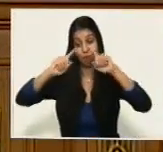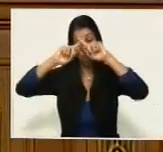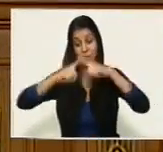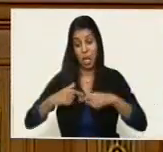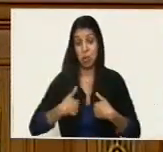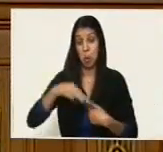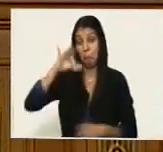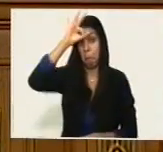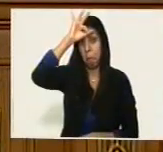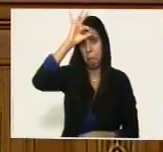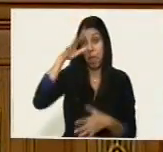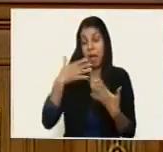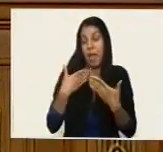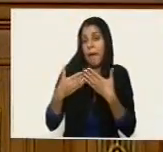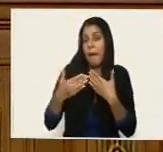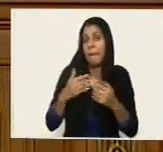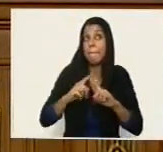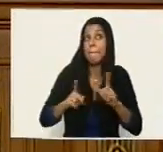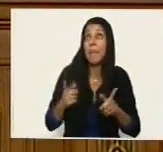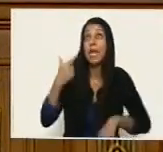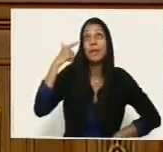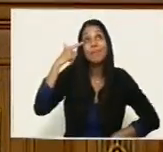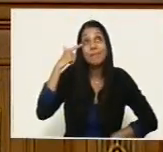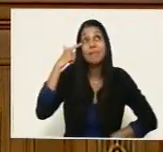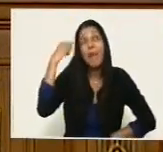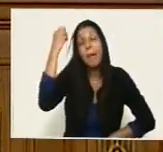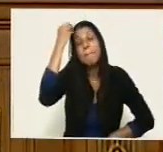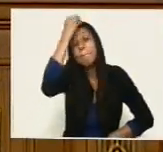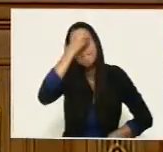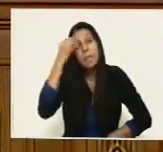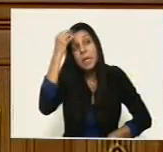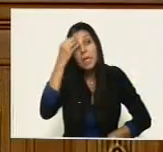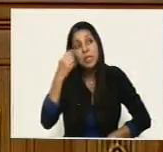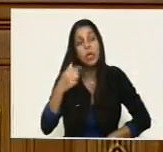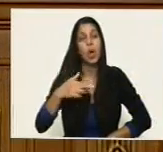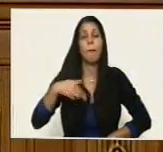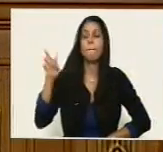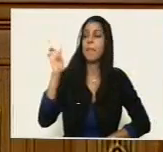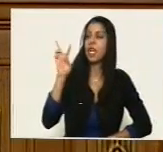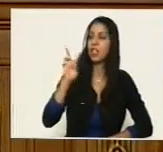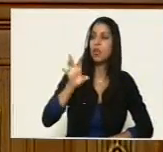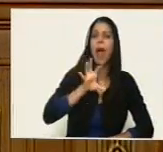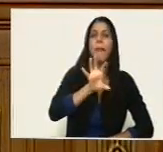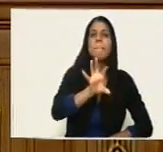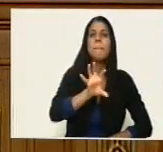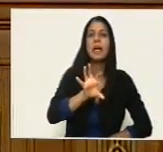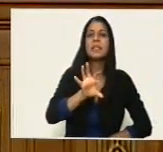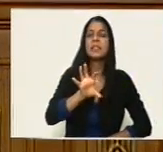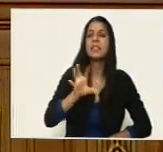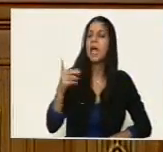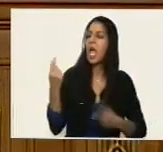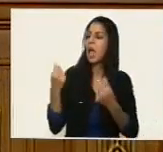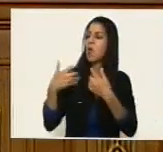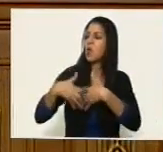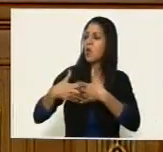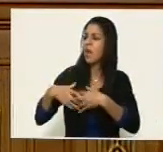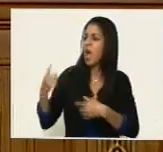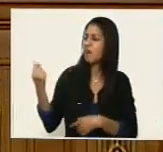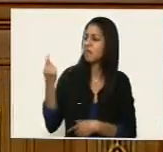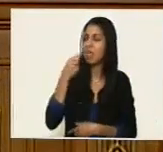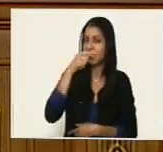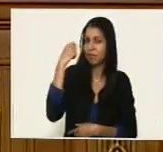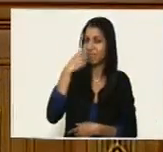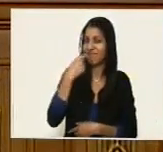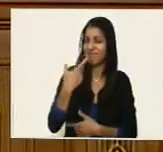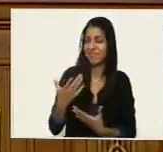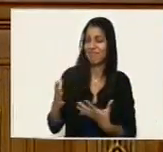eso, pero tengo la impresión de que no solamente somos un país con una economía capitalista, sino creo que también somos un país con